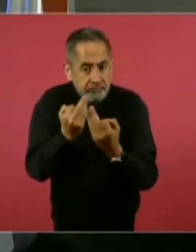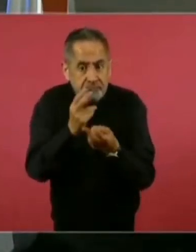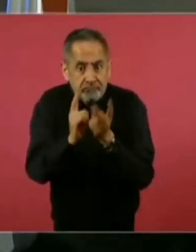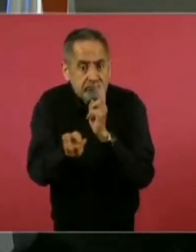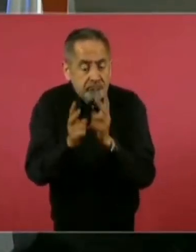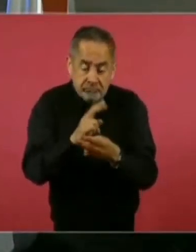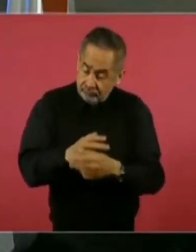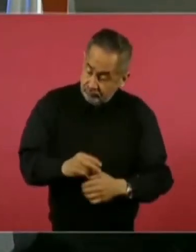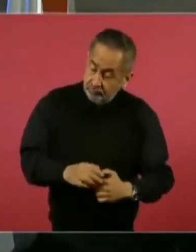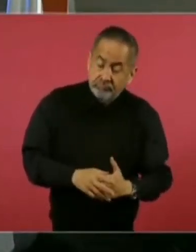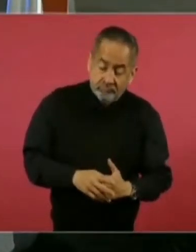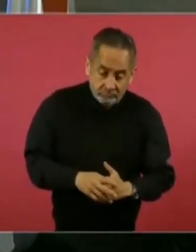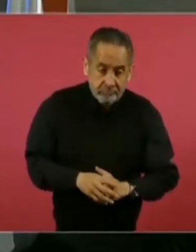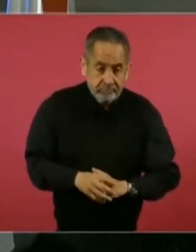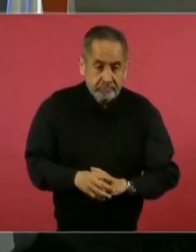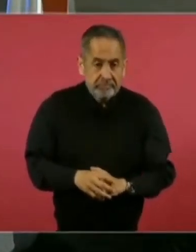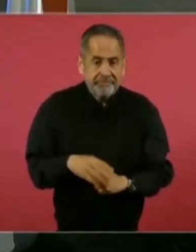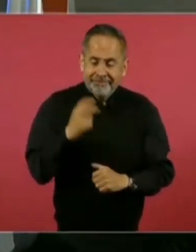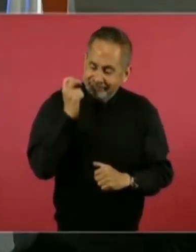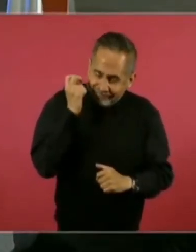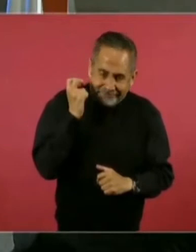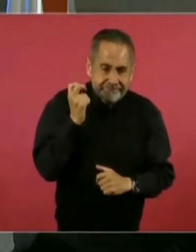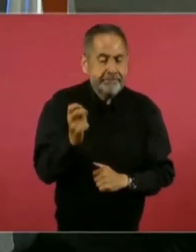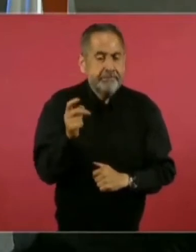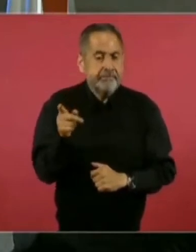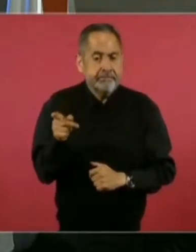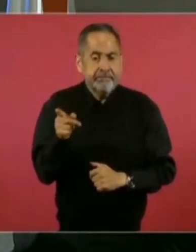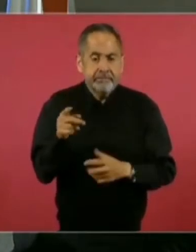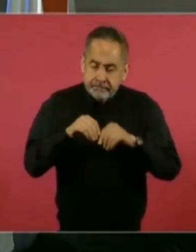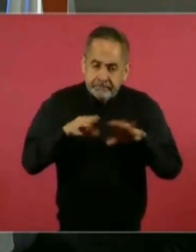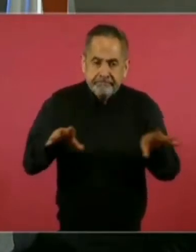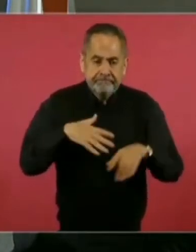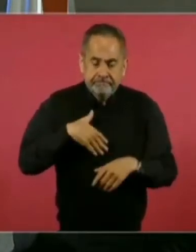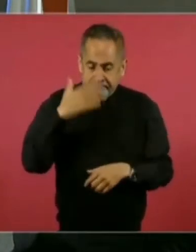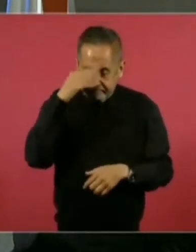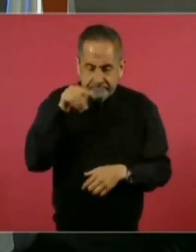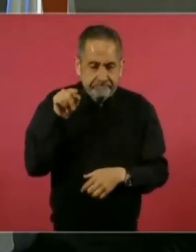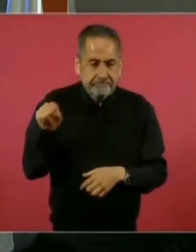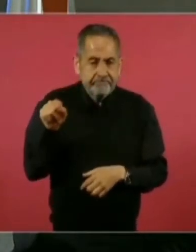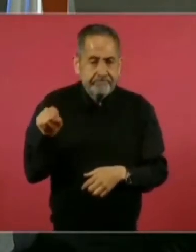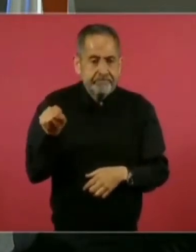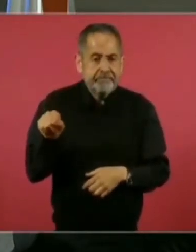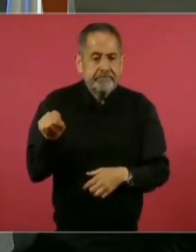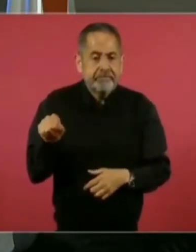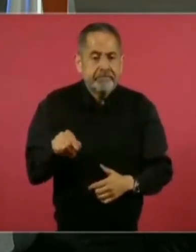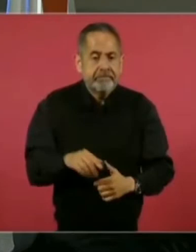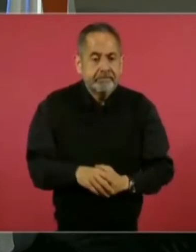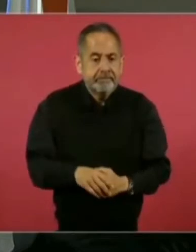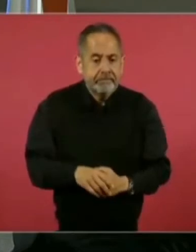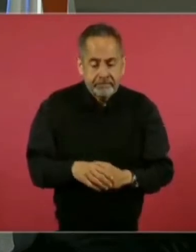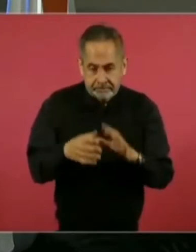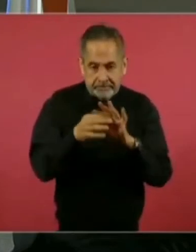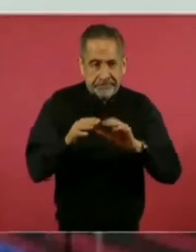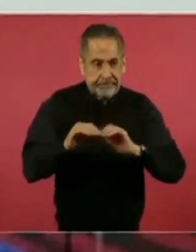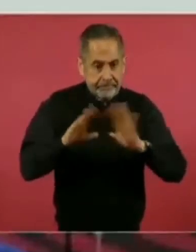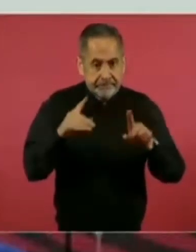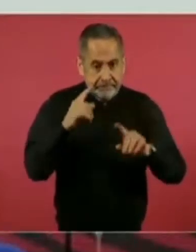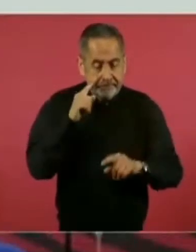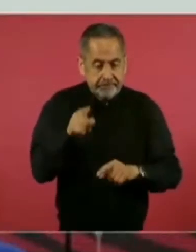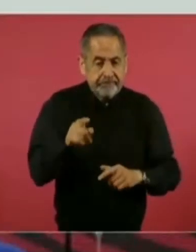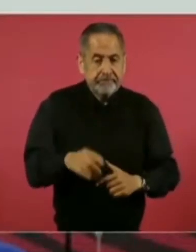Yo quiero que esto también se tome en cuenta, que sirva para